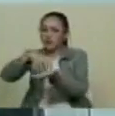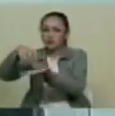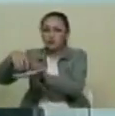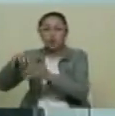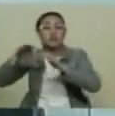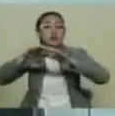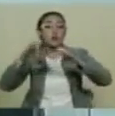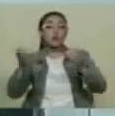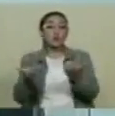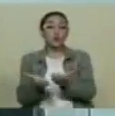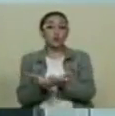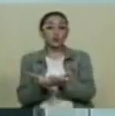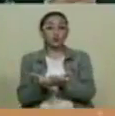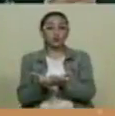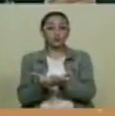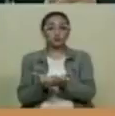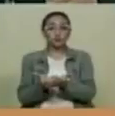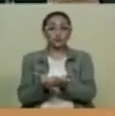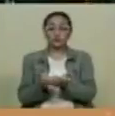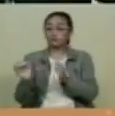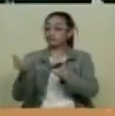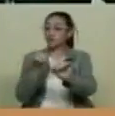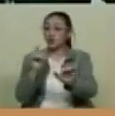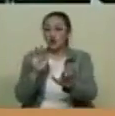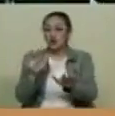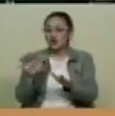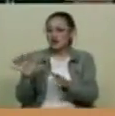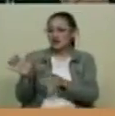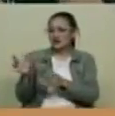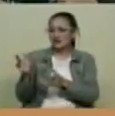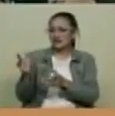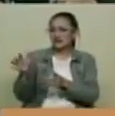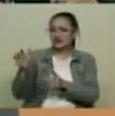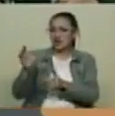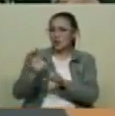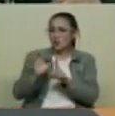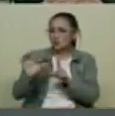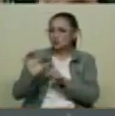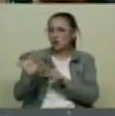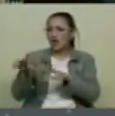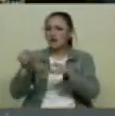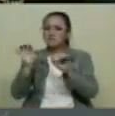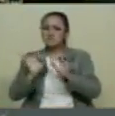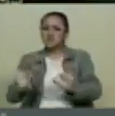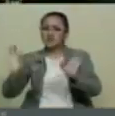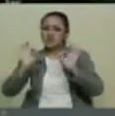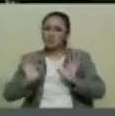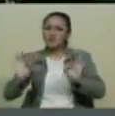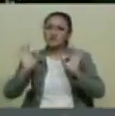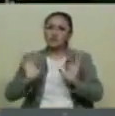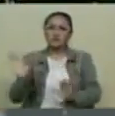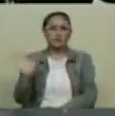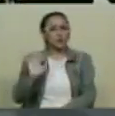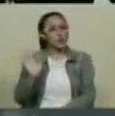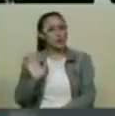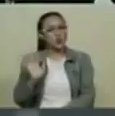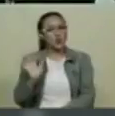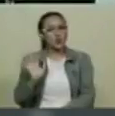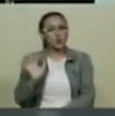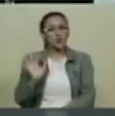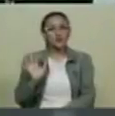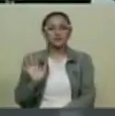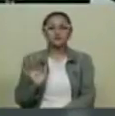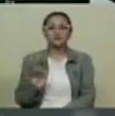se opone además a ese movimiento homogeneizador de la cultura, que pretende acabar con las